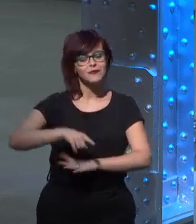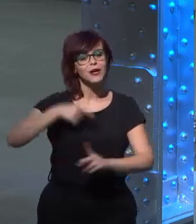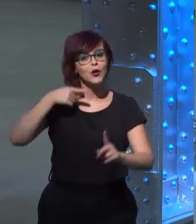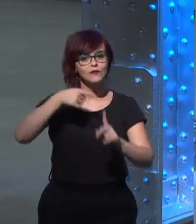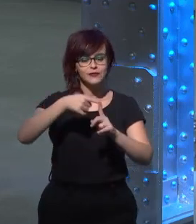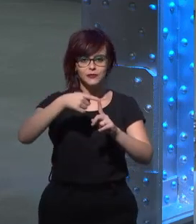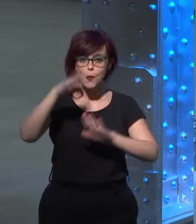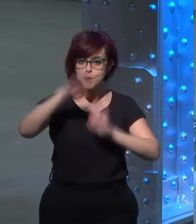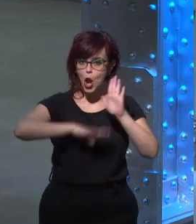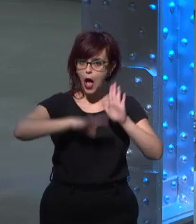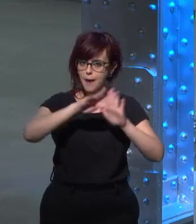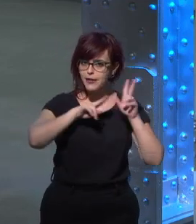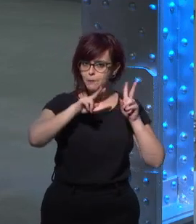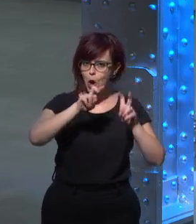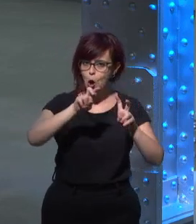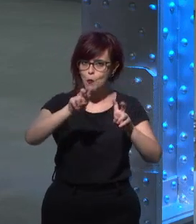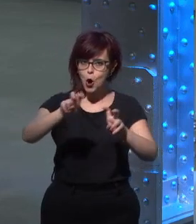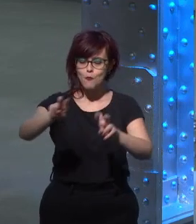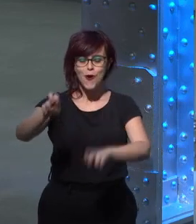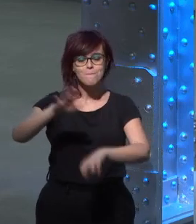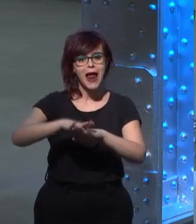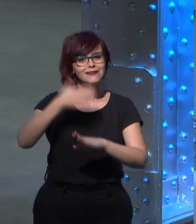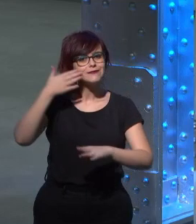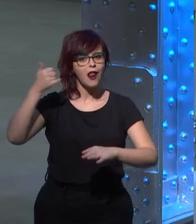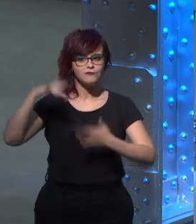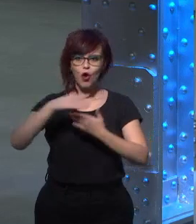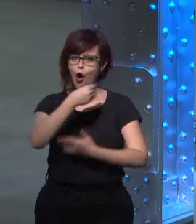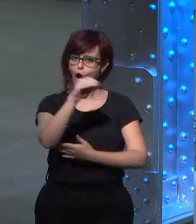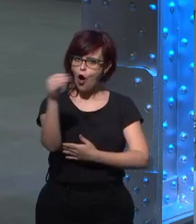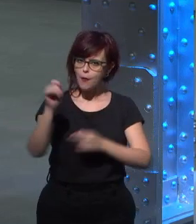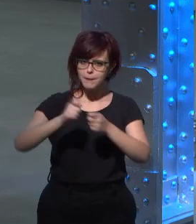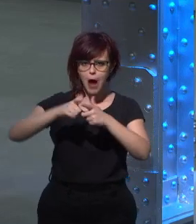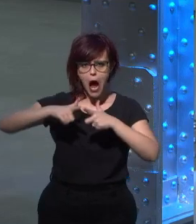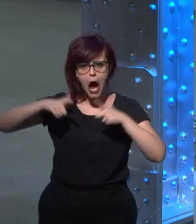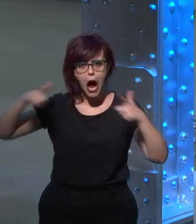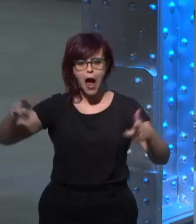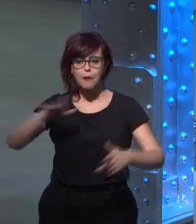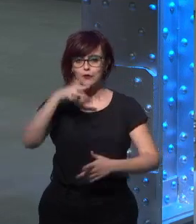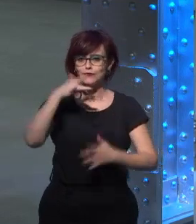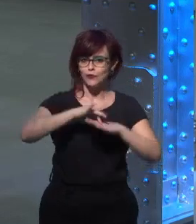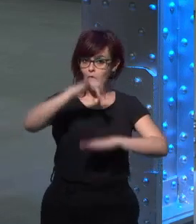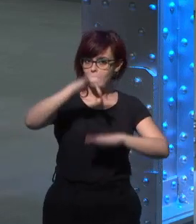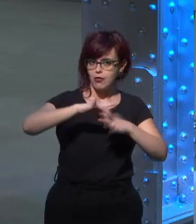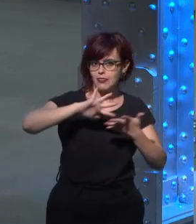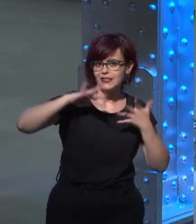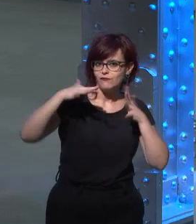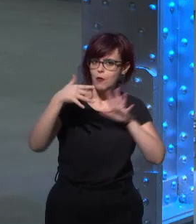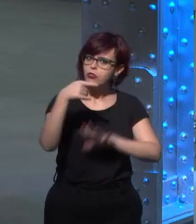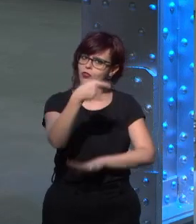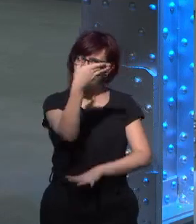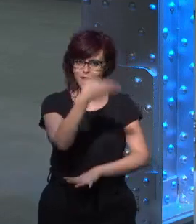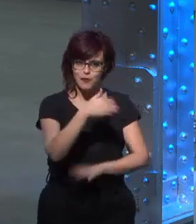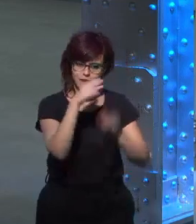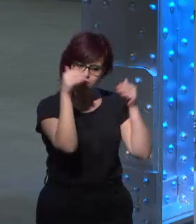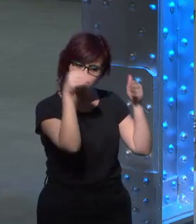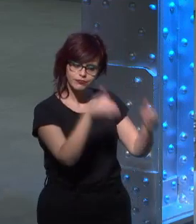lanzar programas que desarrollen el talento joven, y ahí precisamente la transformación digital tendrá un papel determinante. Así